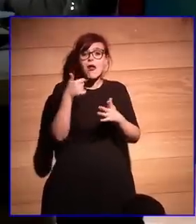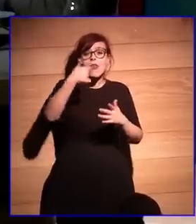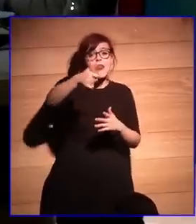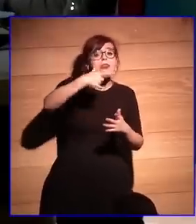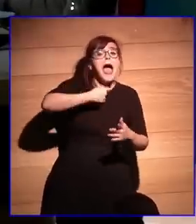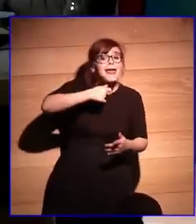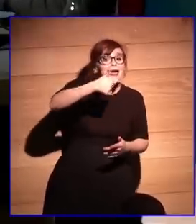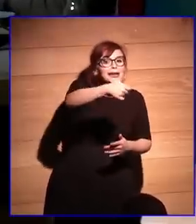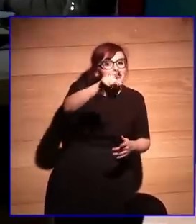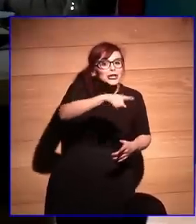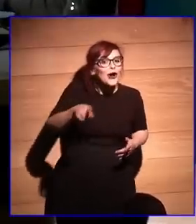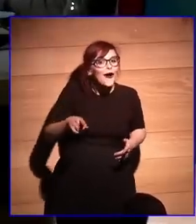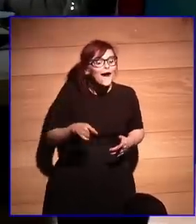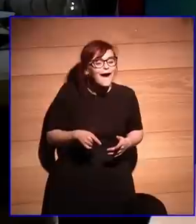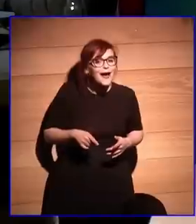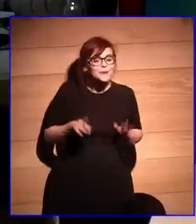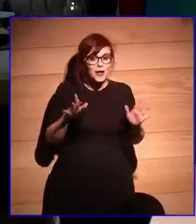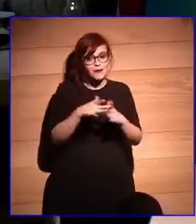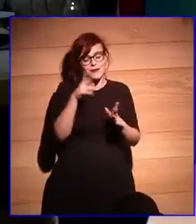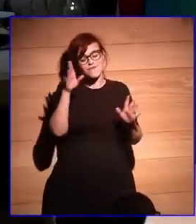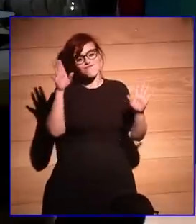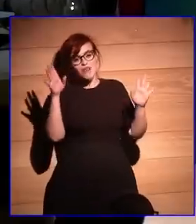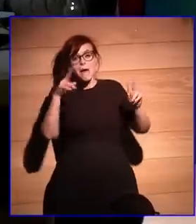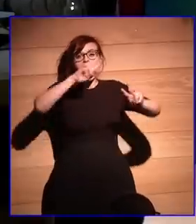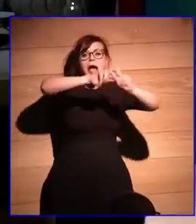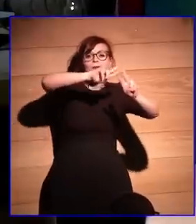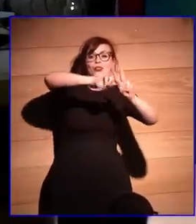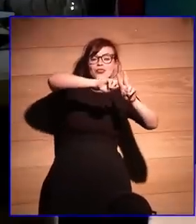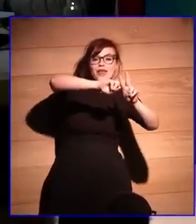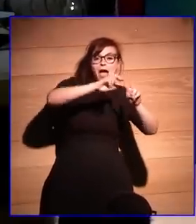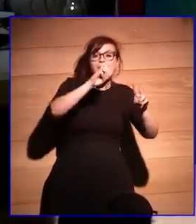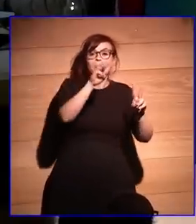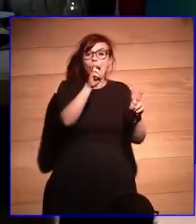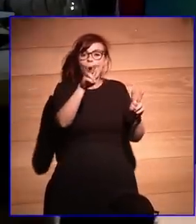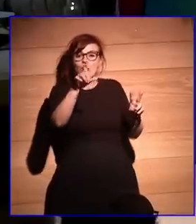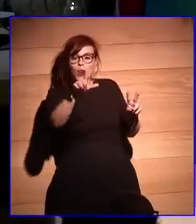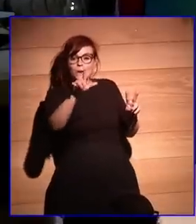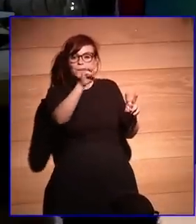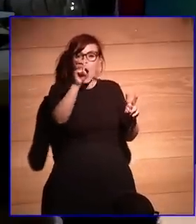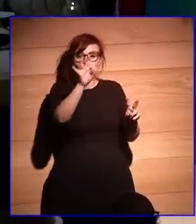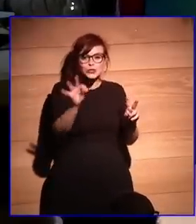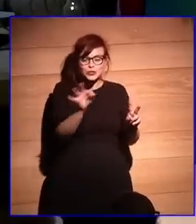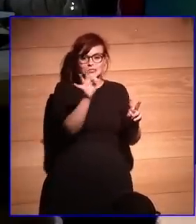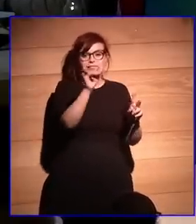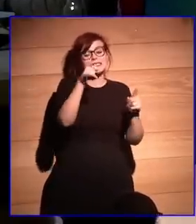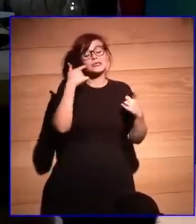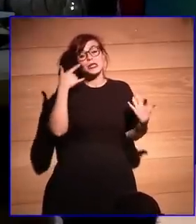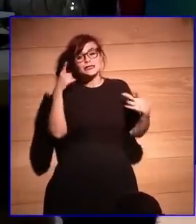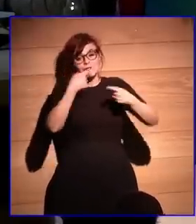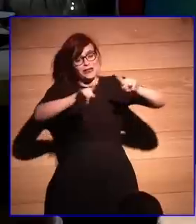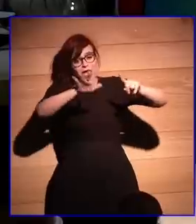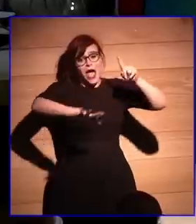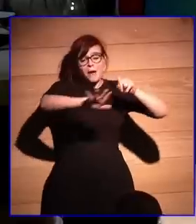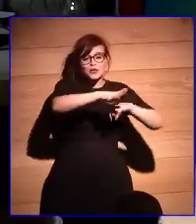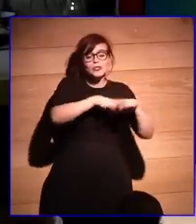el problema que le veo a Hitler, que el problema de muchos... Almohadilla sí a Pol Pot. Es que ha opacado a otros, claro. Que dices qué pena. Pero, por